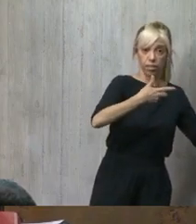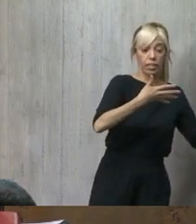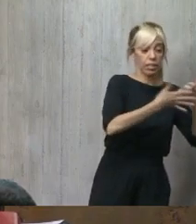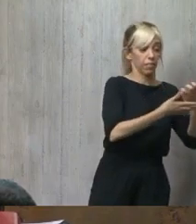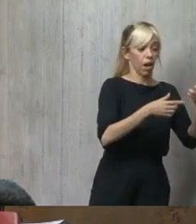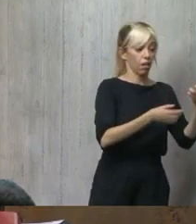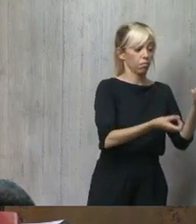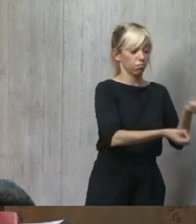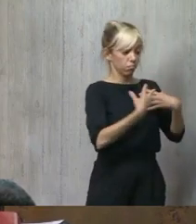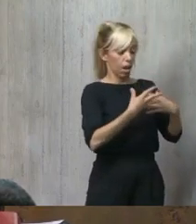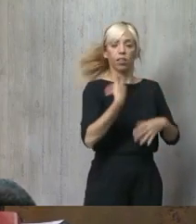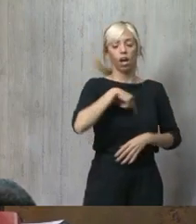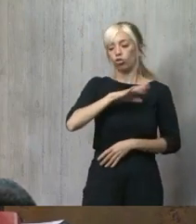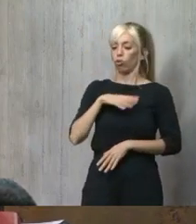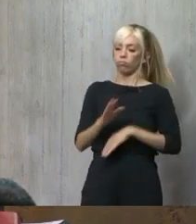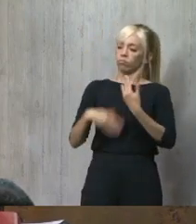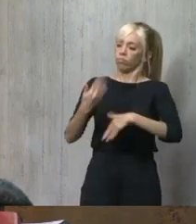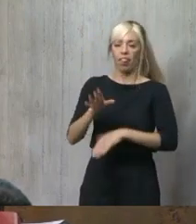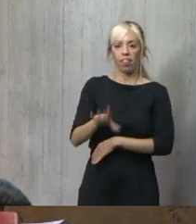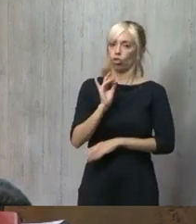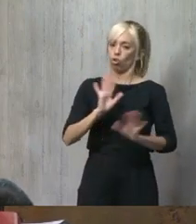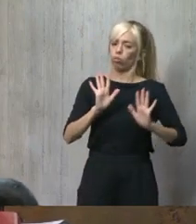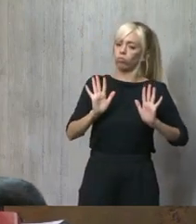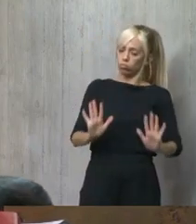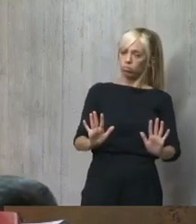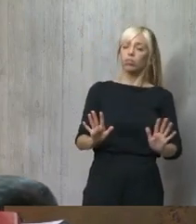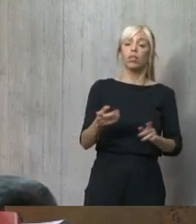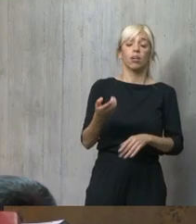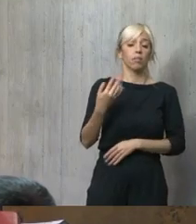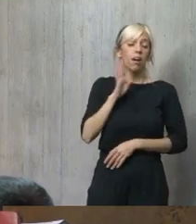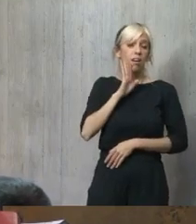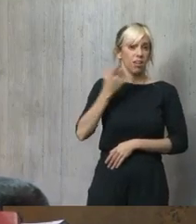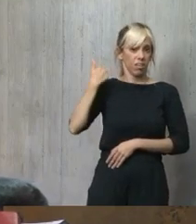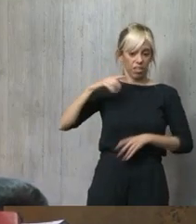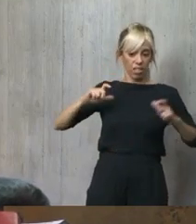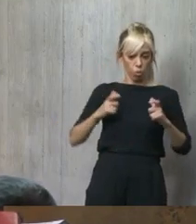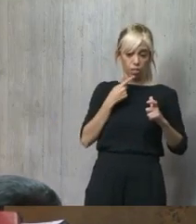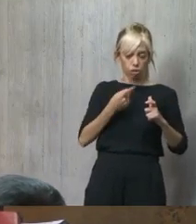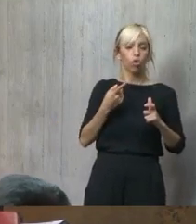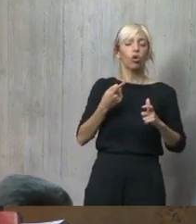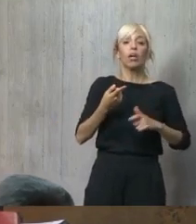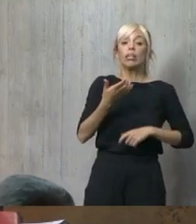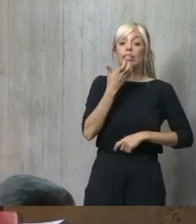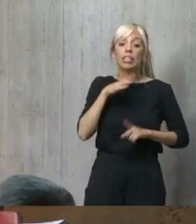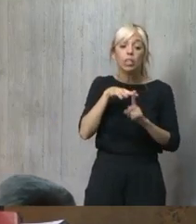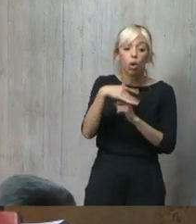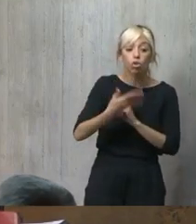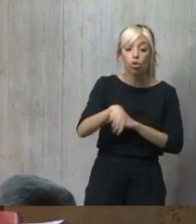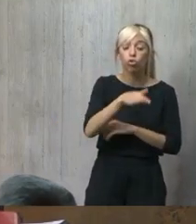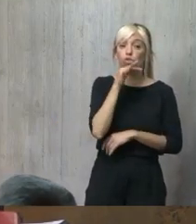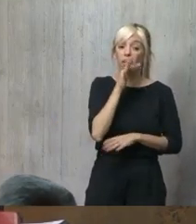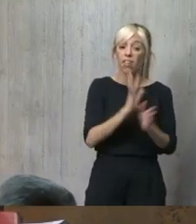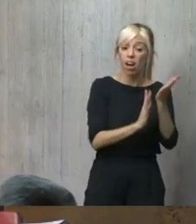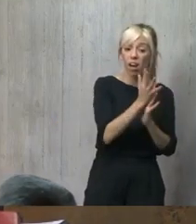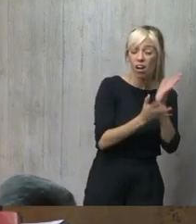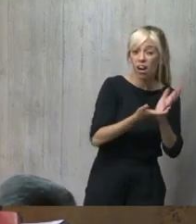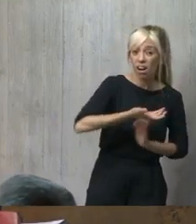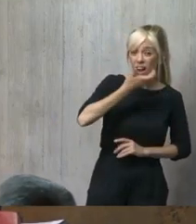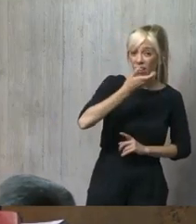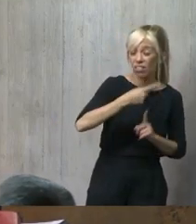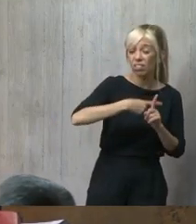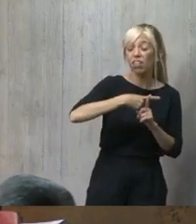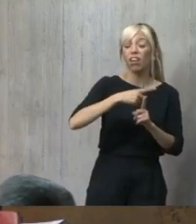esa decisión. Y por repetir una que hemos dicho allí, mientras haya algunos puntos calientes y haya, nos parece que